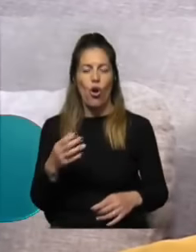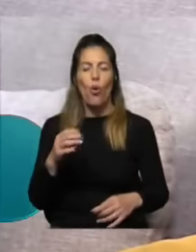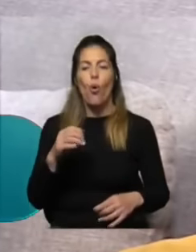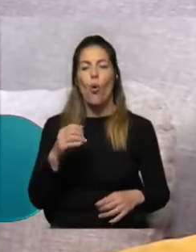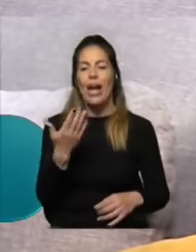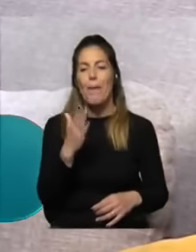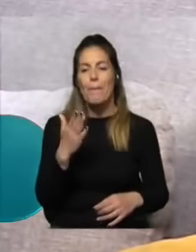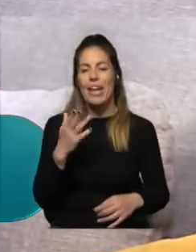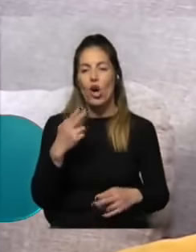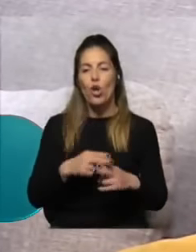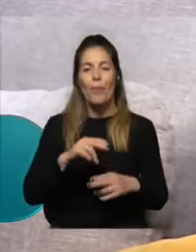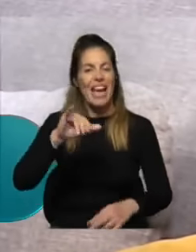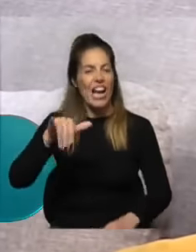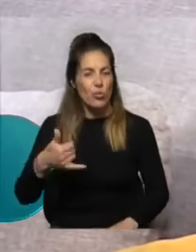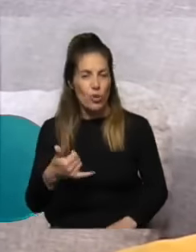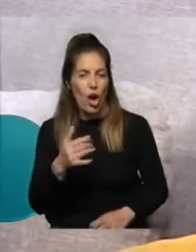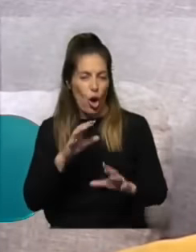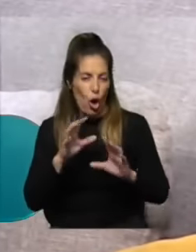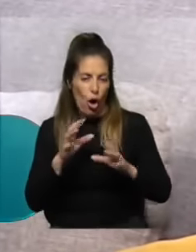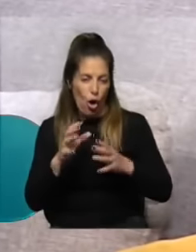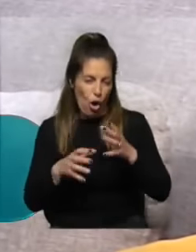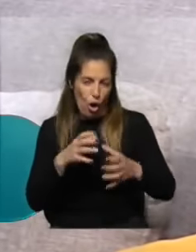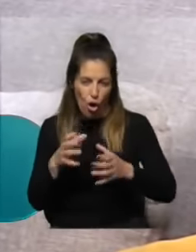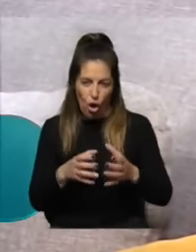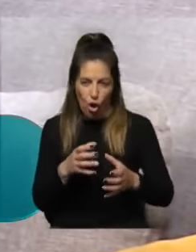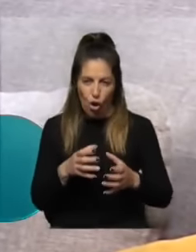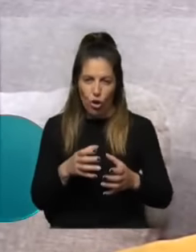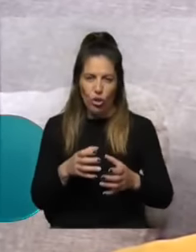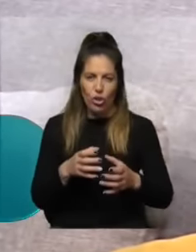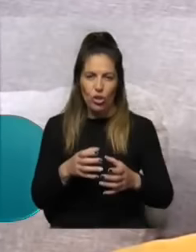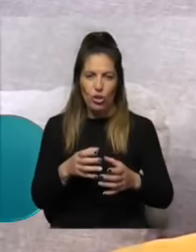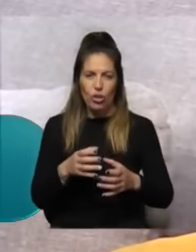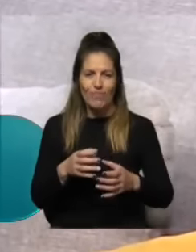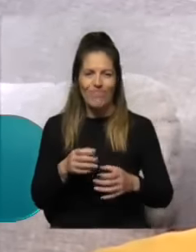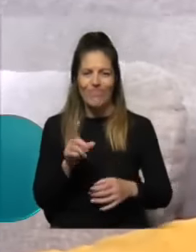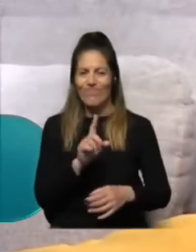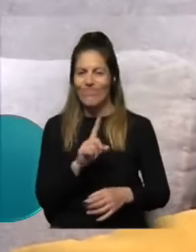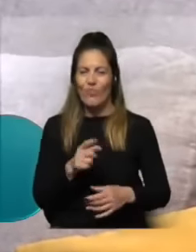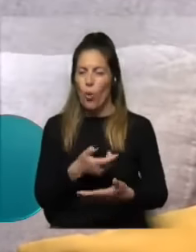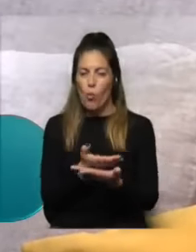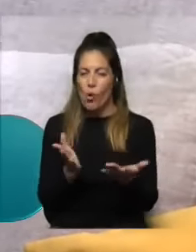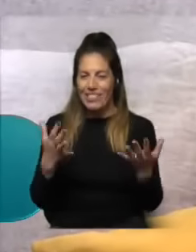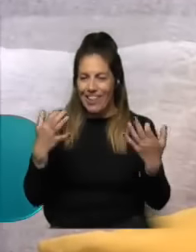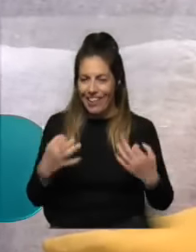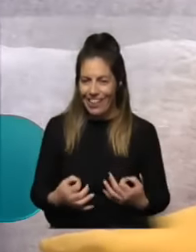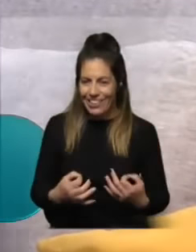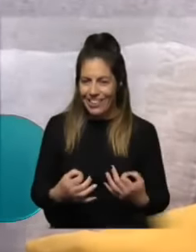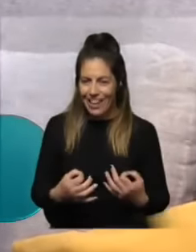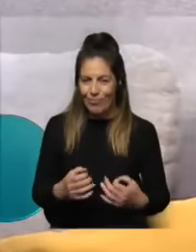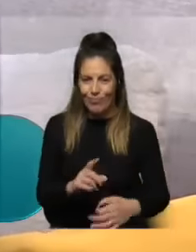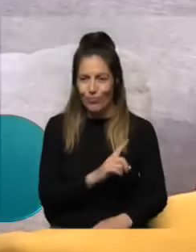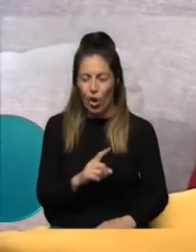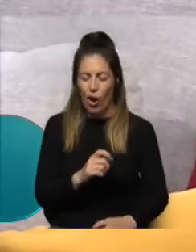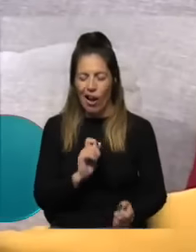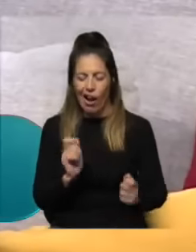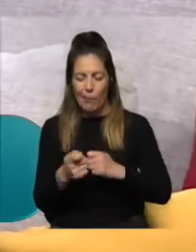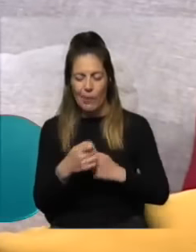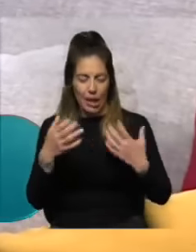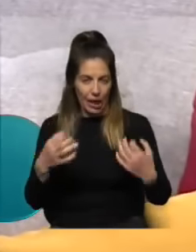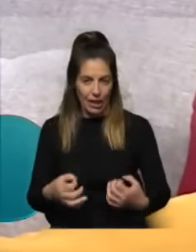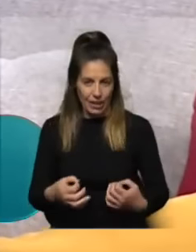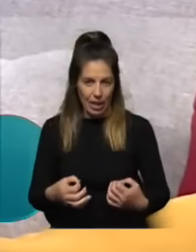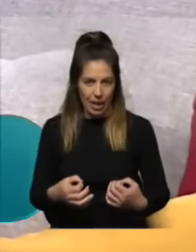azulados, que tienen color, o cobreados, que tienen ese color también, no reflejan la realidad tal cual es, distorsionan, incluso el